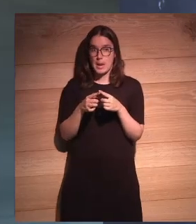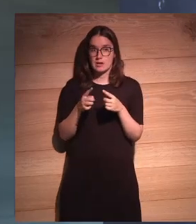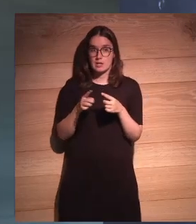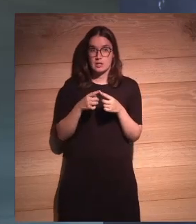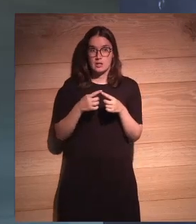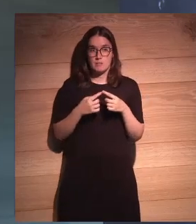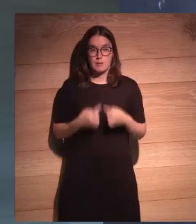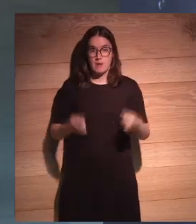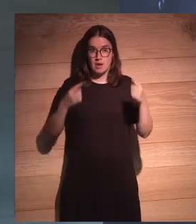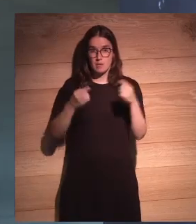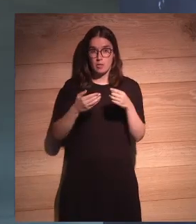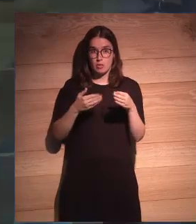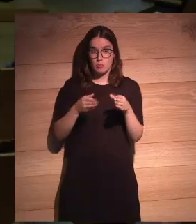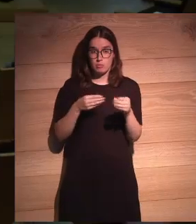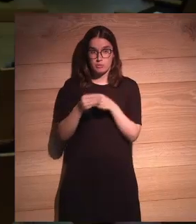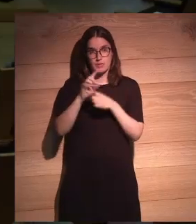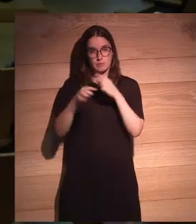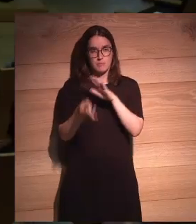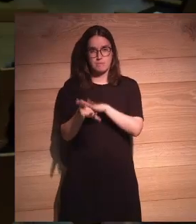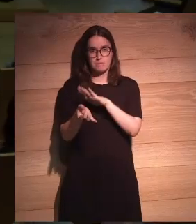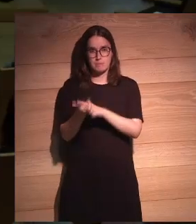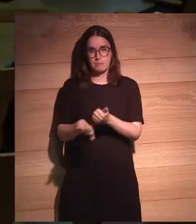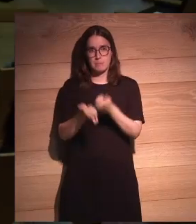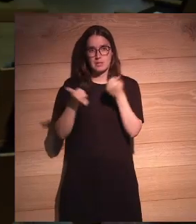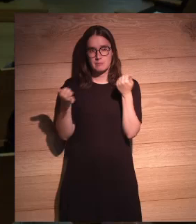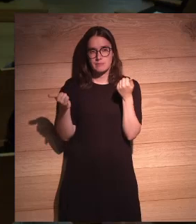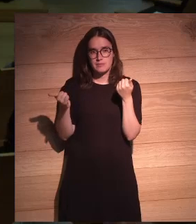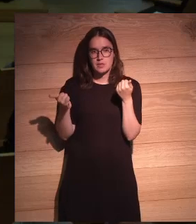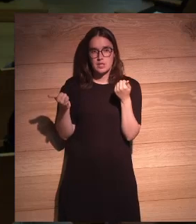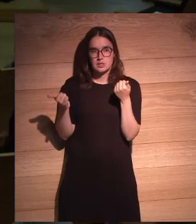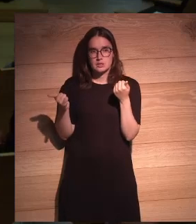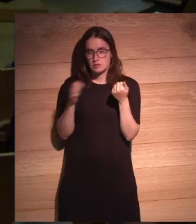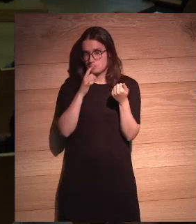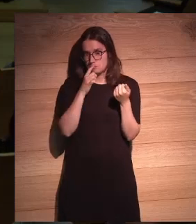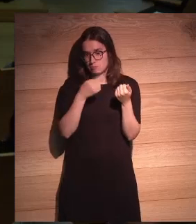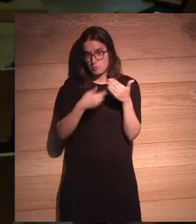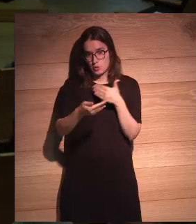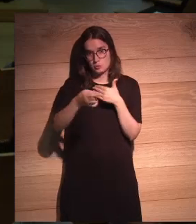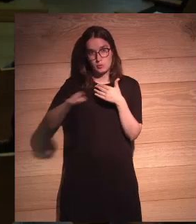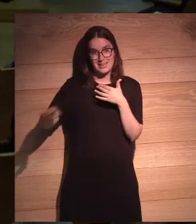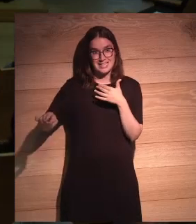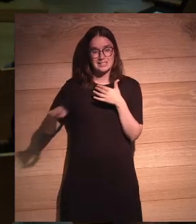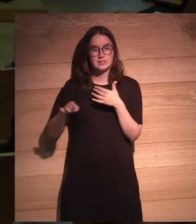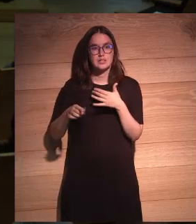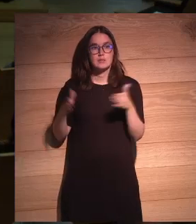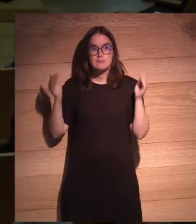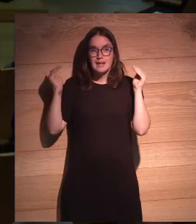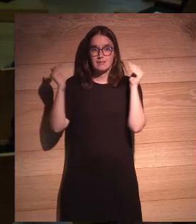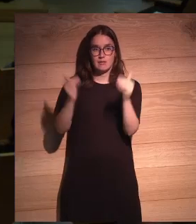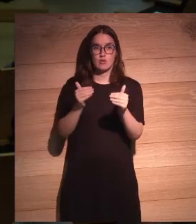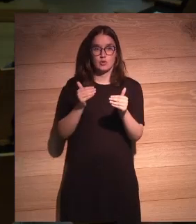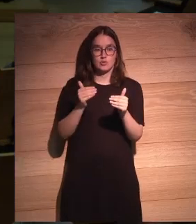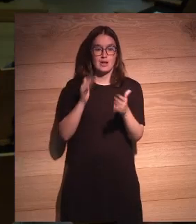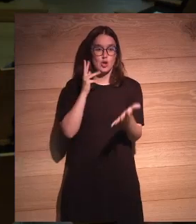la primera publicación, pero van a seguir otras publicaciones durante los próximos meses en los que focalizaremos